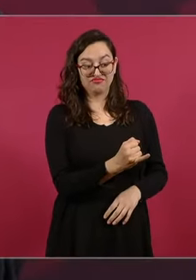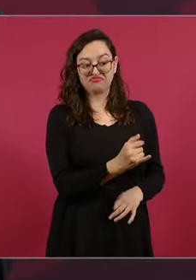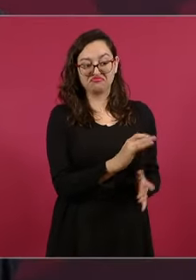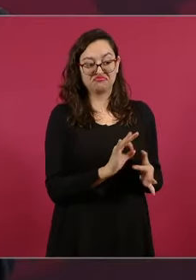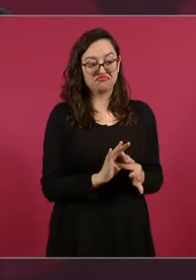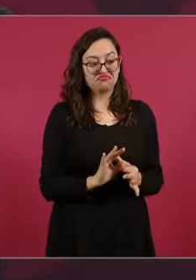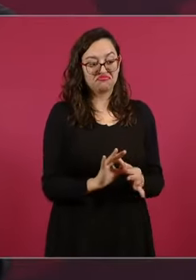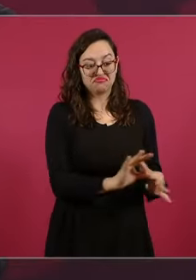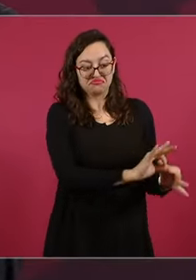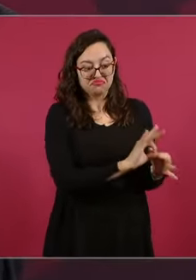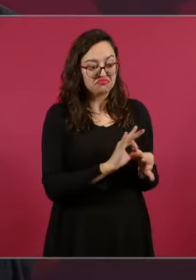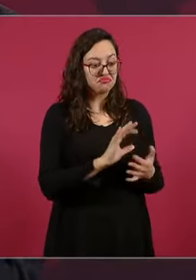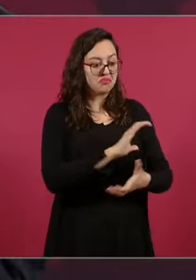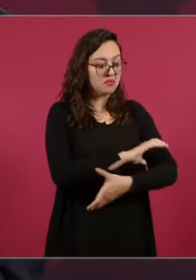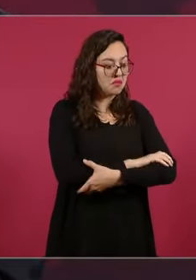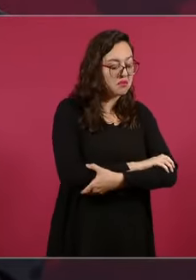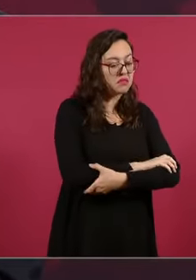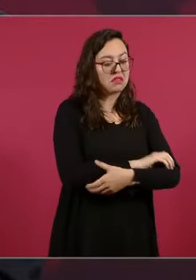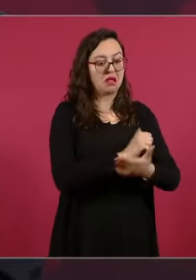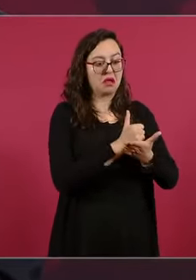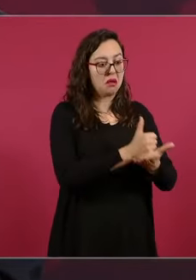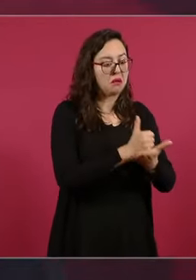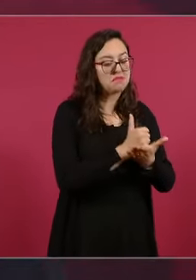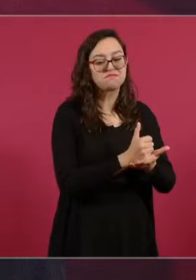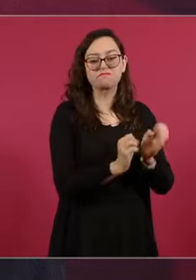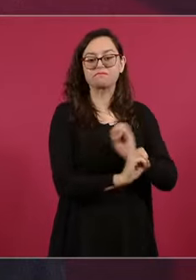menos fraternidad.